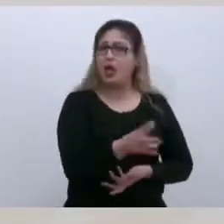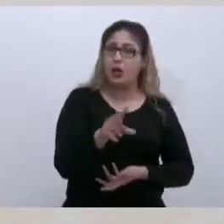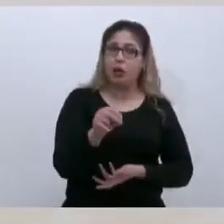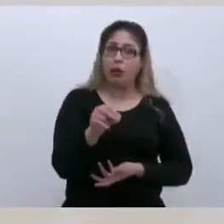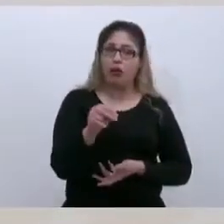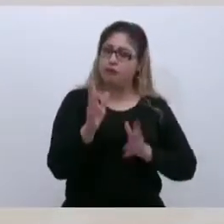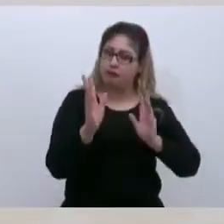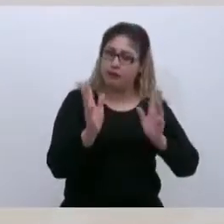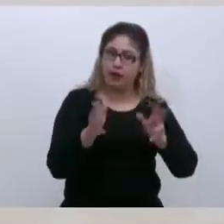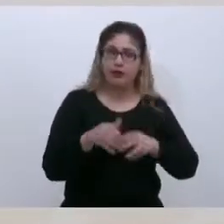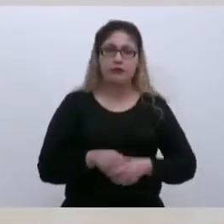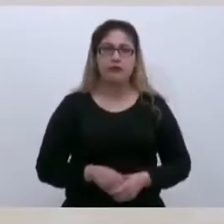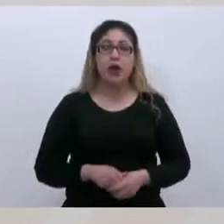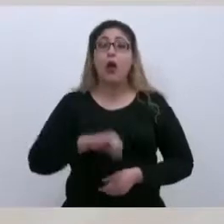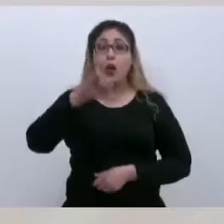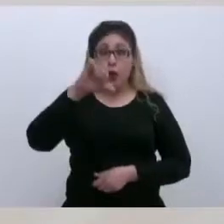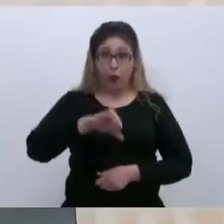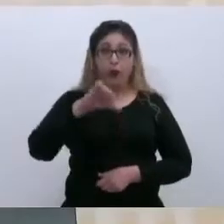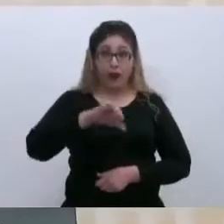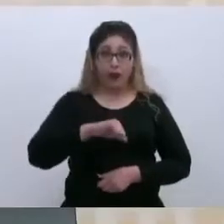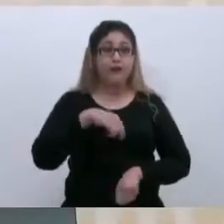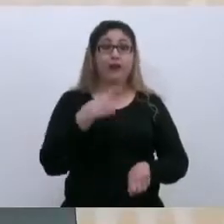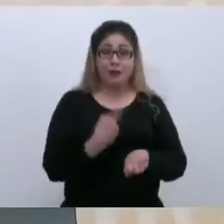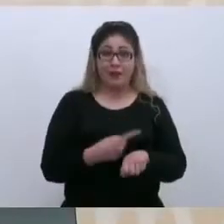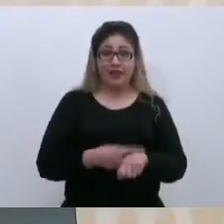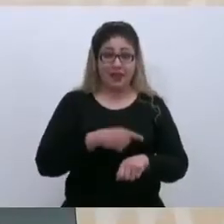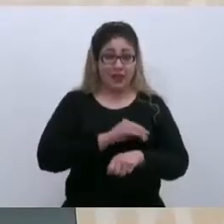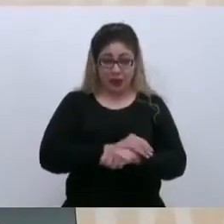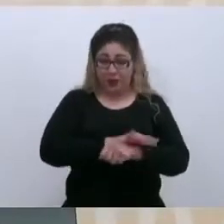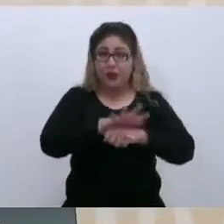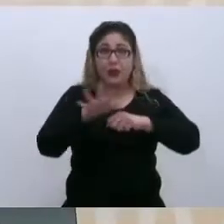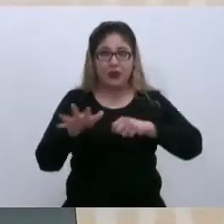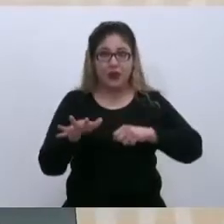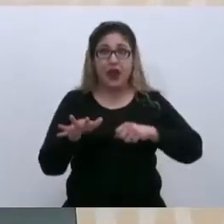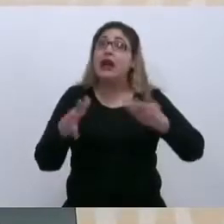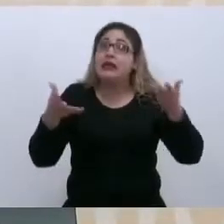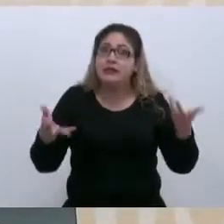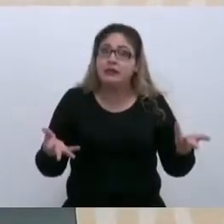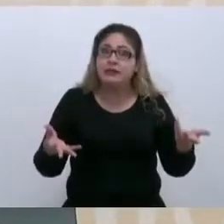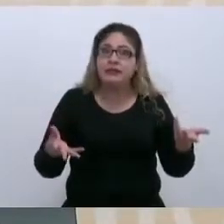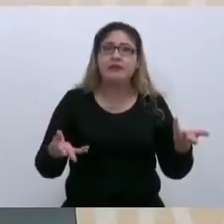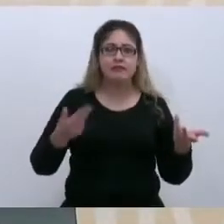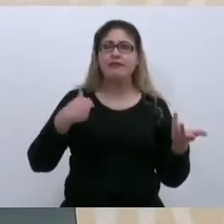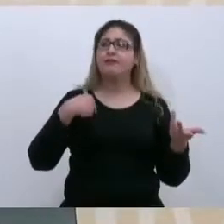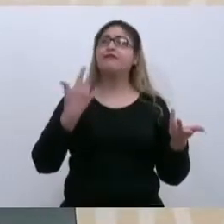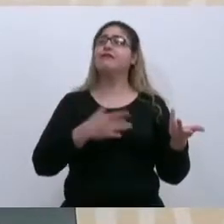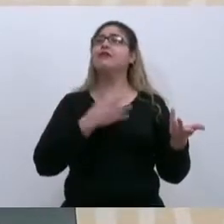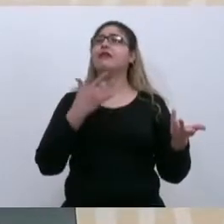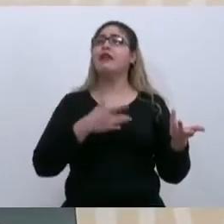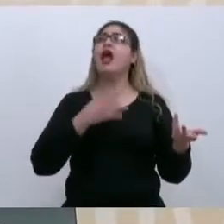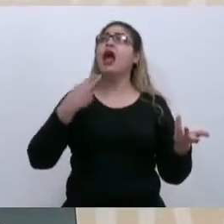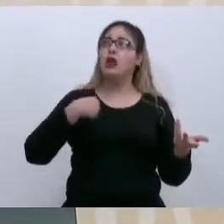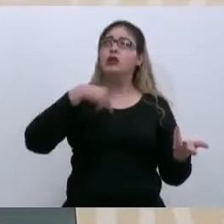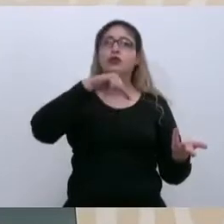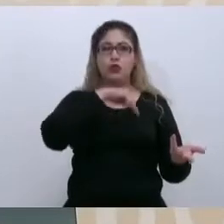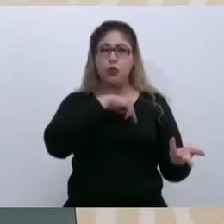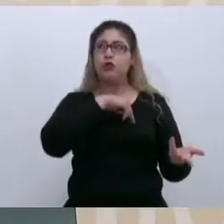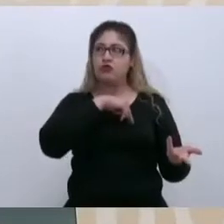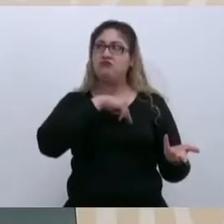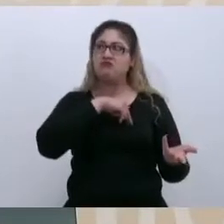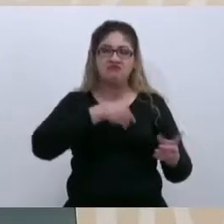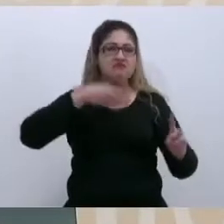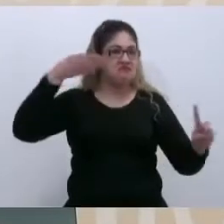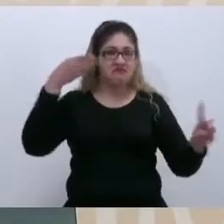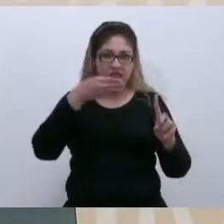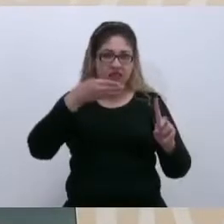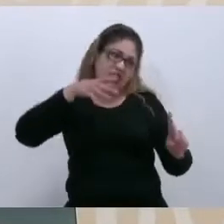que después de COVID, este es el tipo de lecciones de las que debemos de aprender y de abrevar. La lección de que sí es